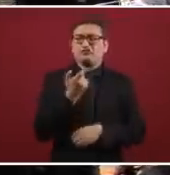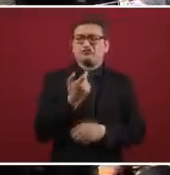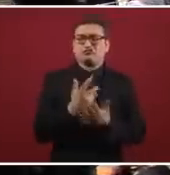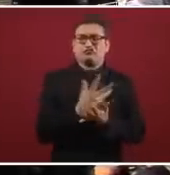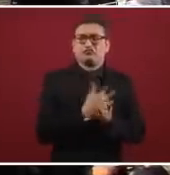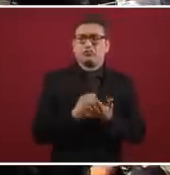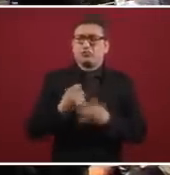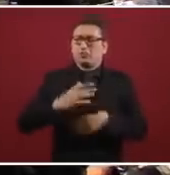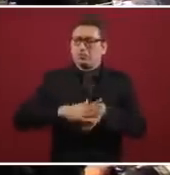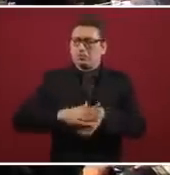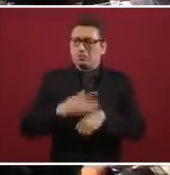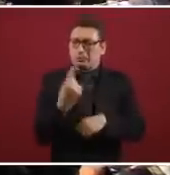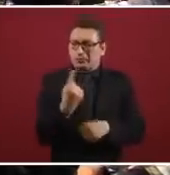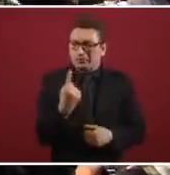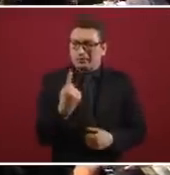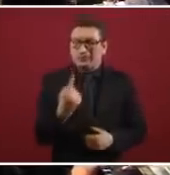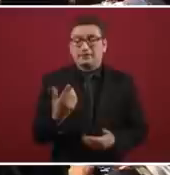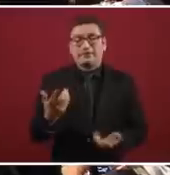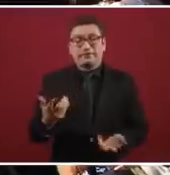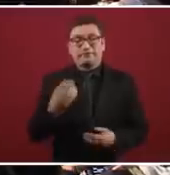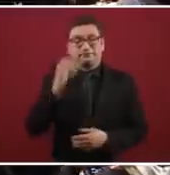Habría que preguntarse.